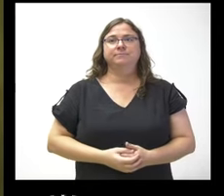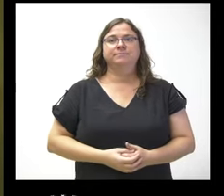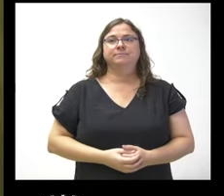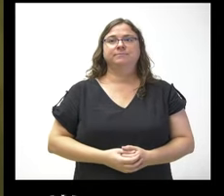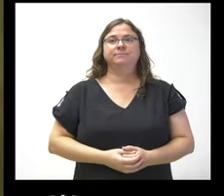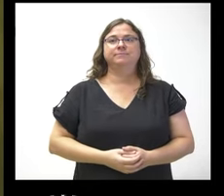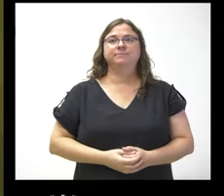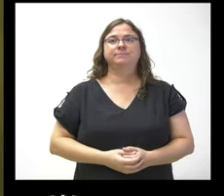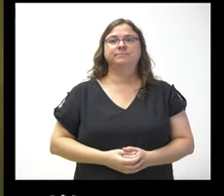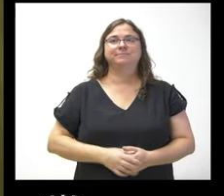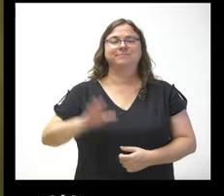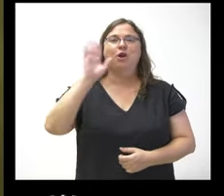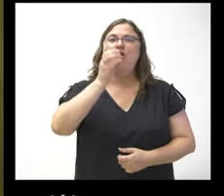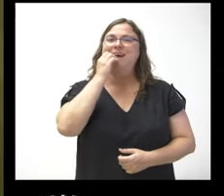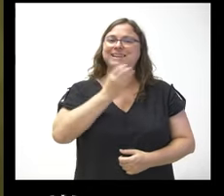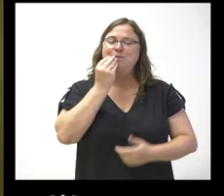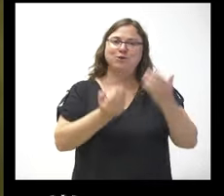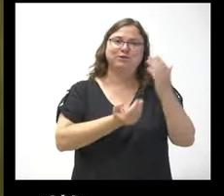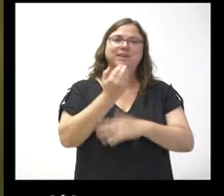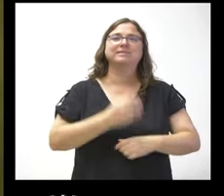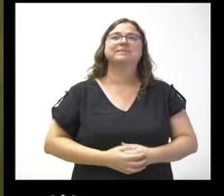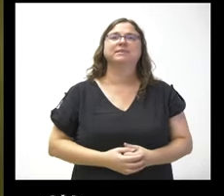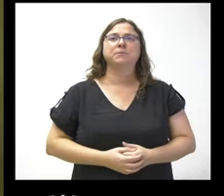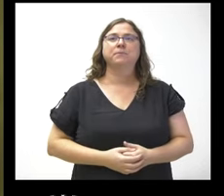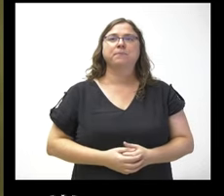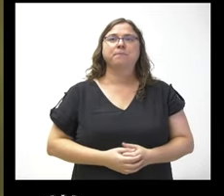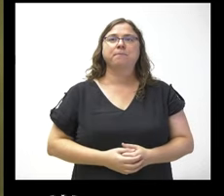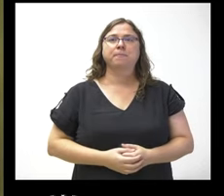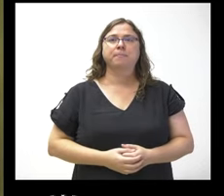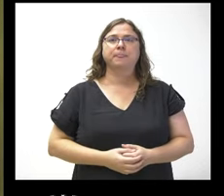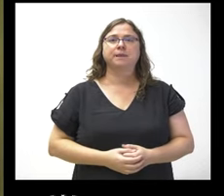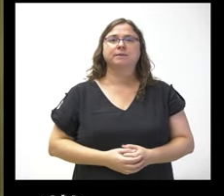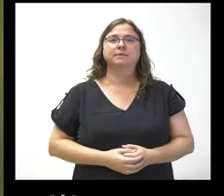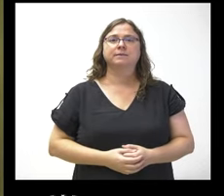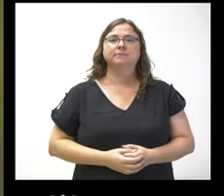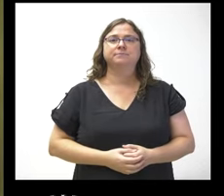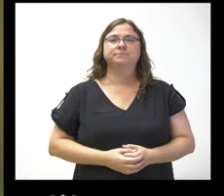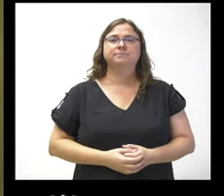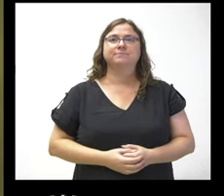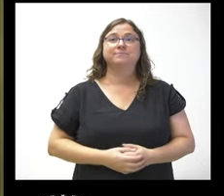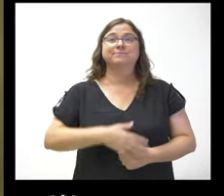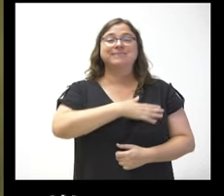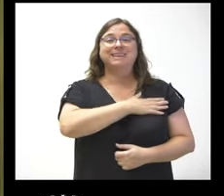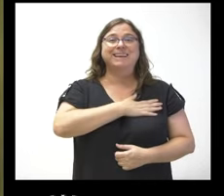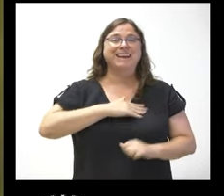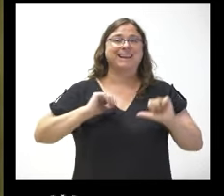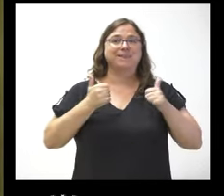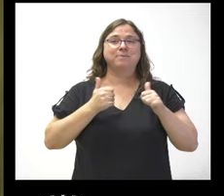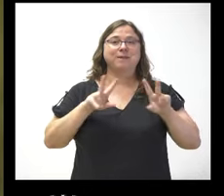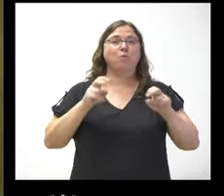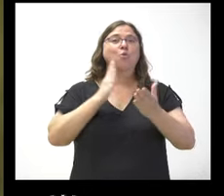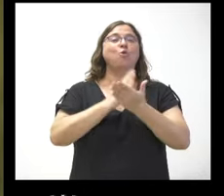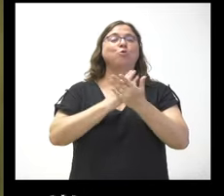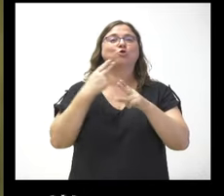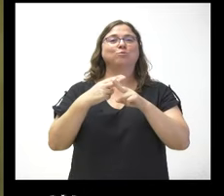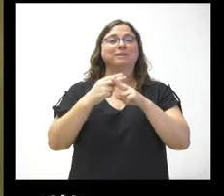adelante Hola qué tal Buenos días Hola buenos días Eh bueno eh quería arrancar el nuevo curso político Tengo varias preguntas